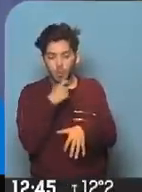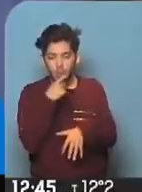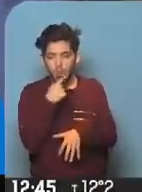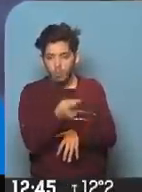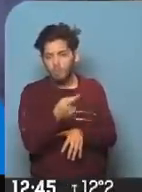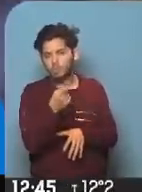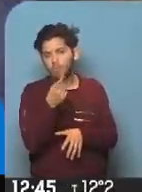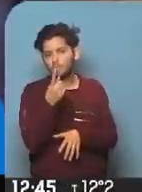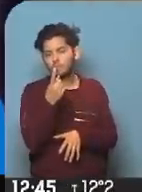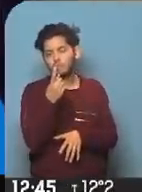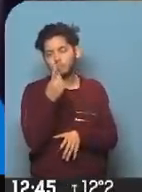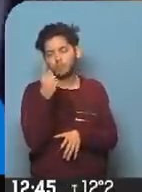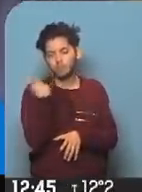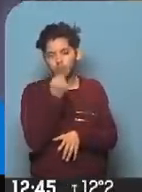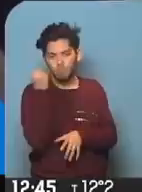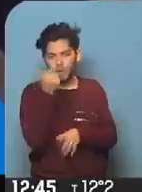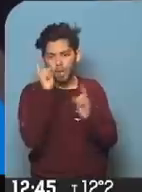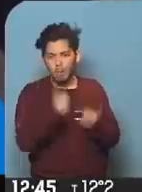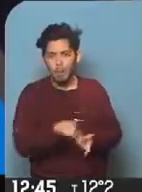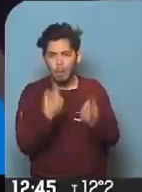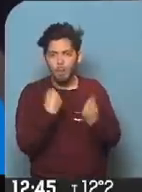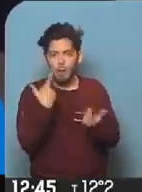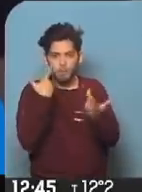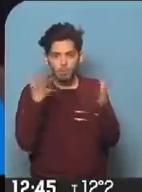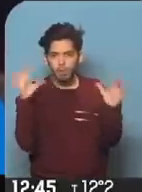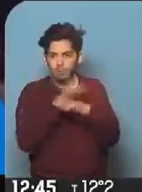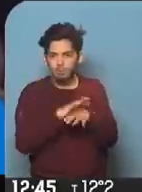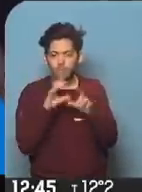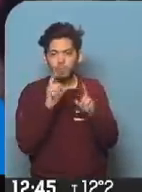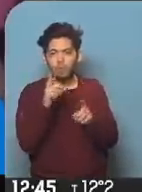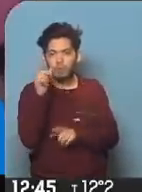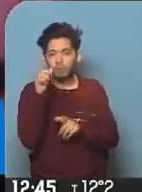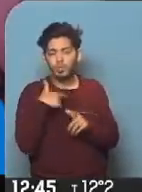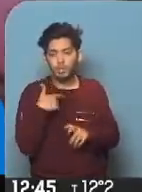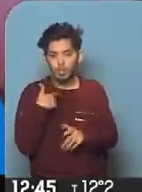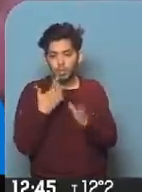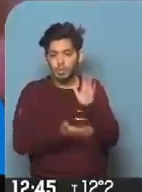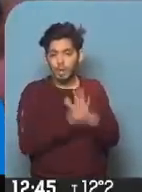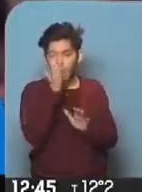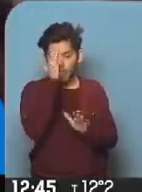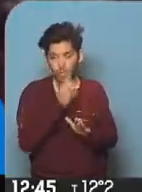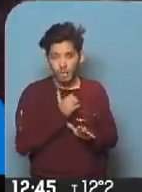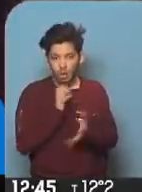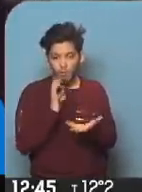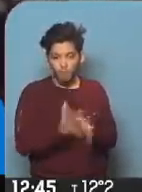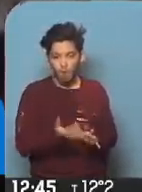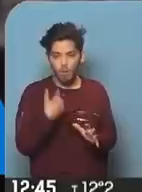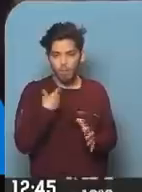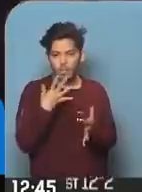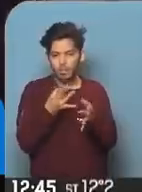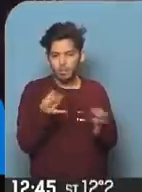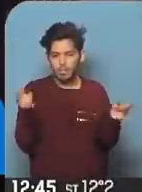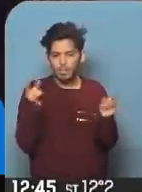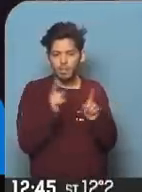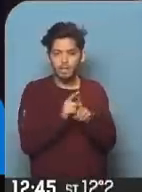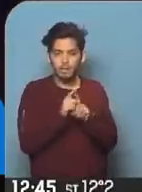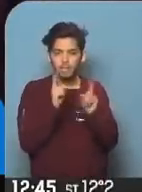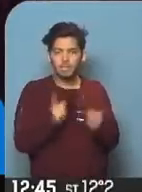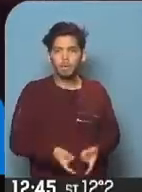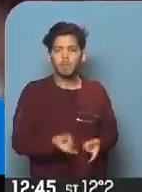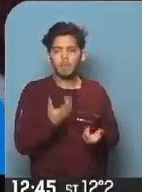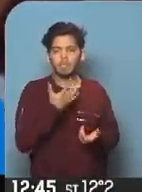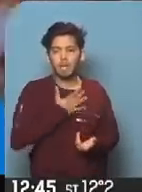es fundamental, porque lo que está mostrando es que sociedades que salen de las dictaduras de forma tan amena, de forma tan